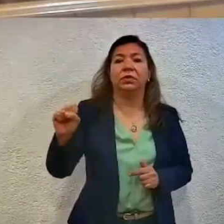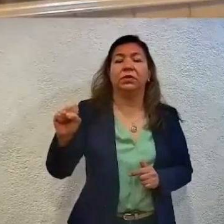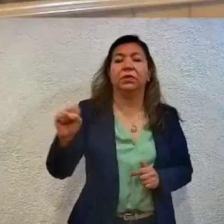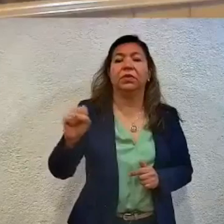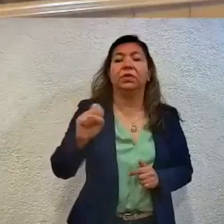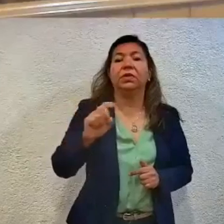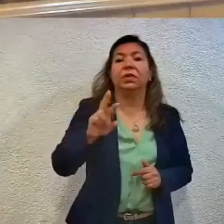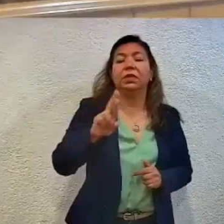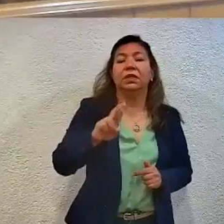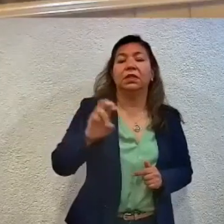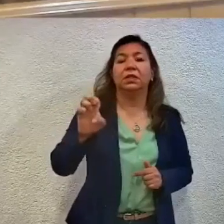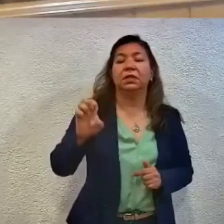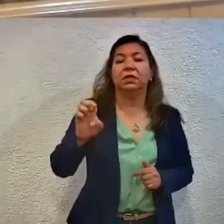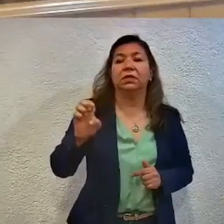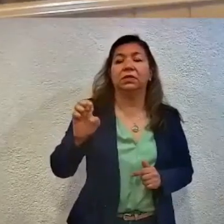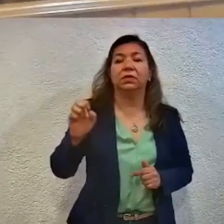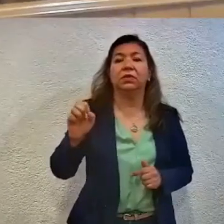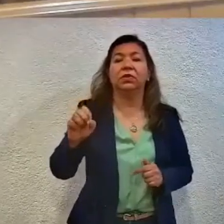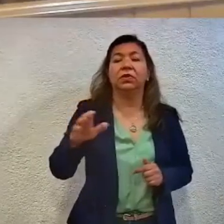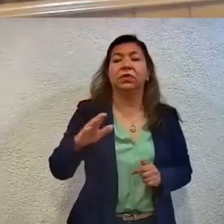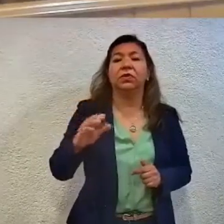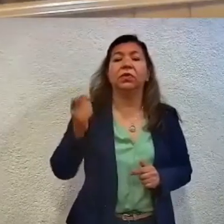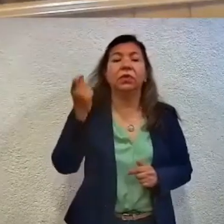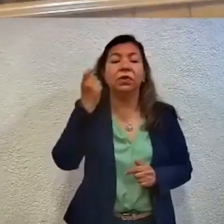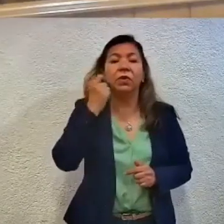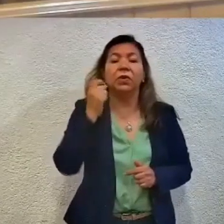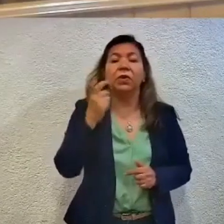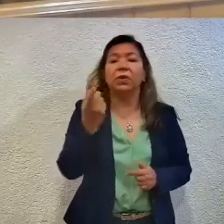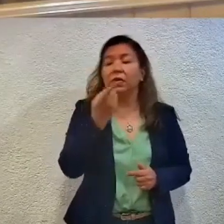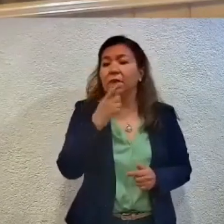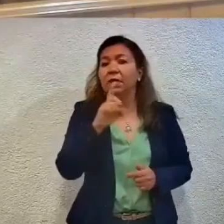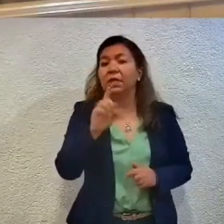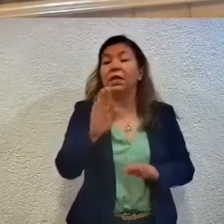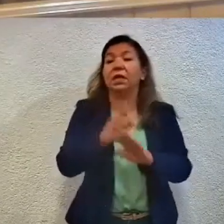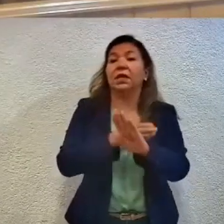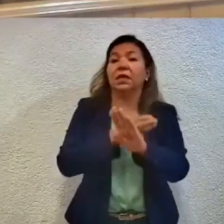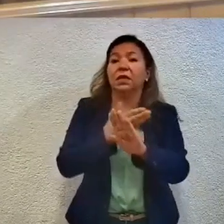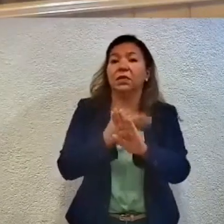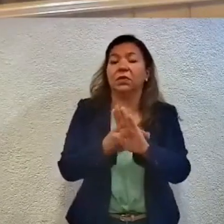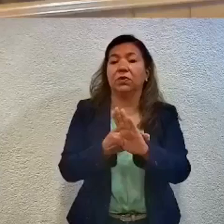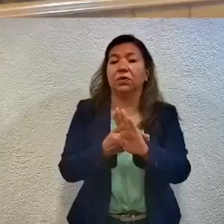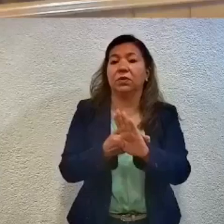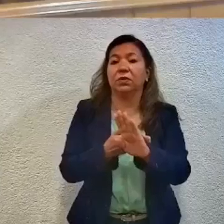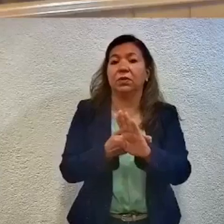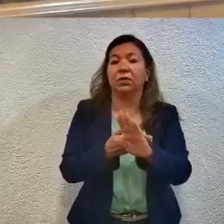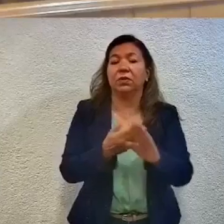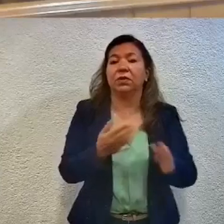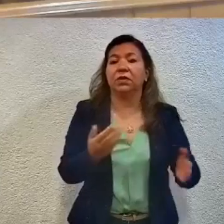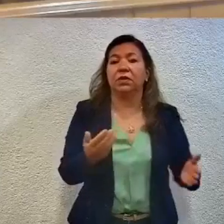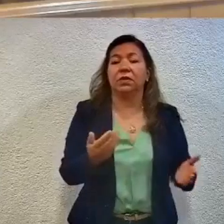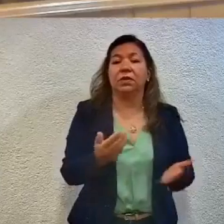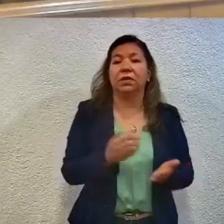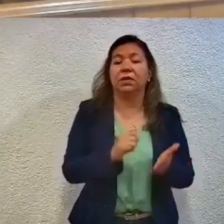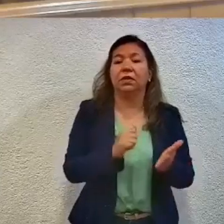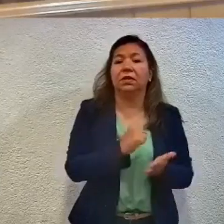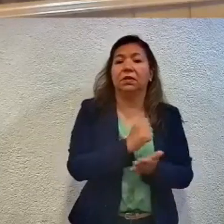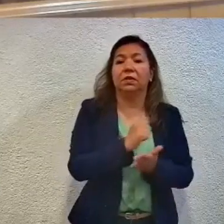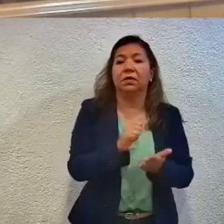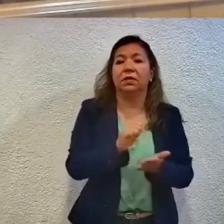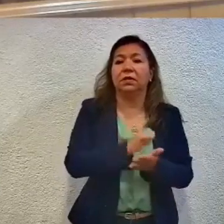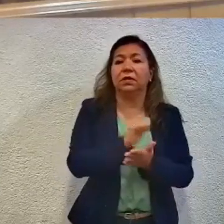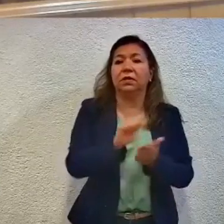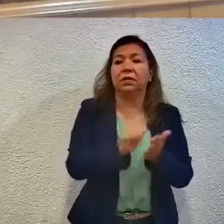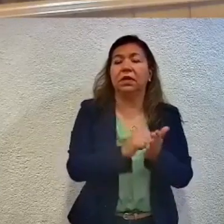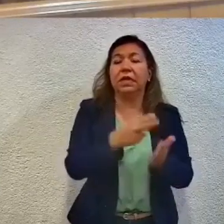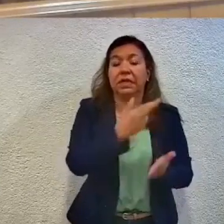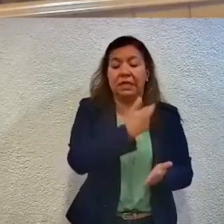Movimiento Ciudadano y Movimiento de Regeneración Nacional, respectivamente, en contra de lo que consideran una incorrecta